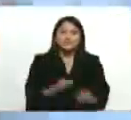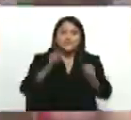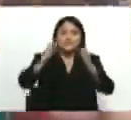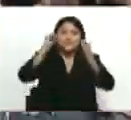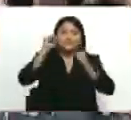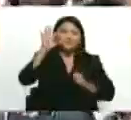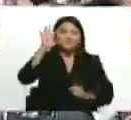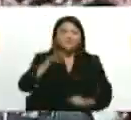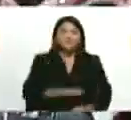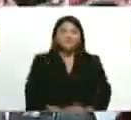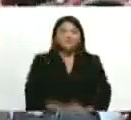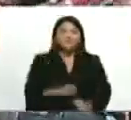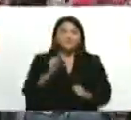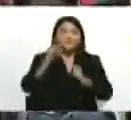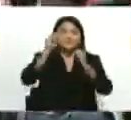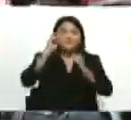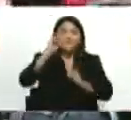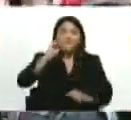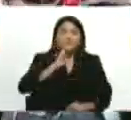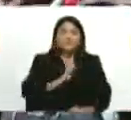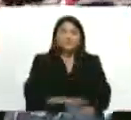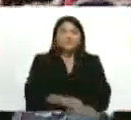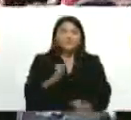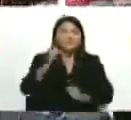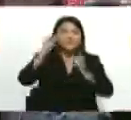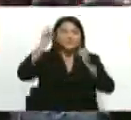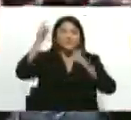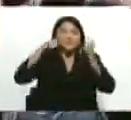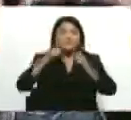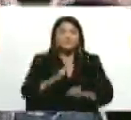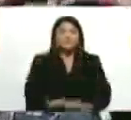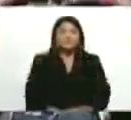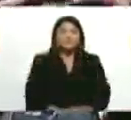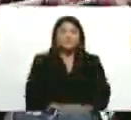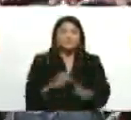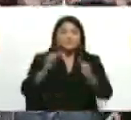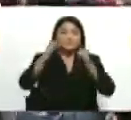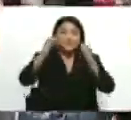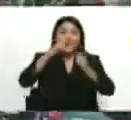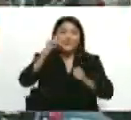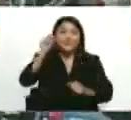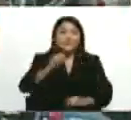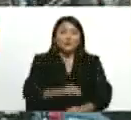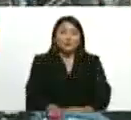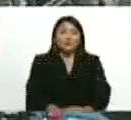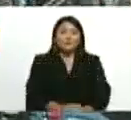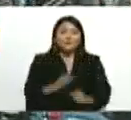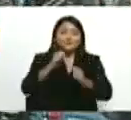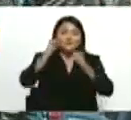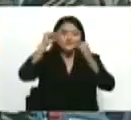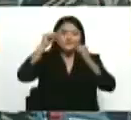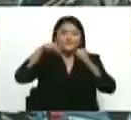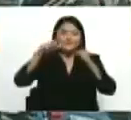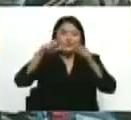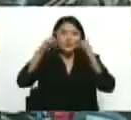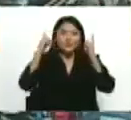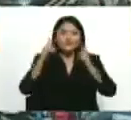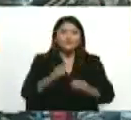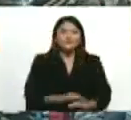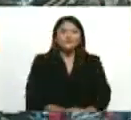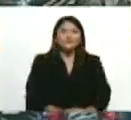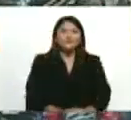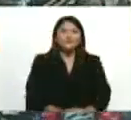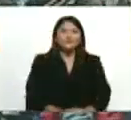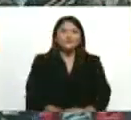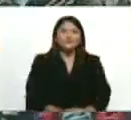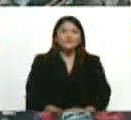patria, que viva Bolívar, que viva Chávez, que viva Maduro, que viva Mike Tía, que viva